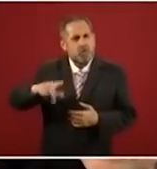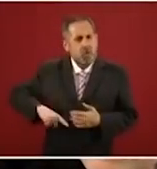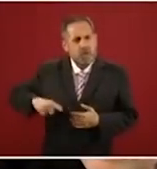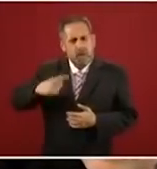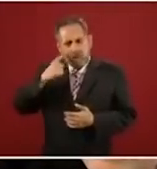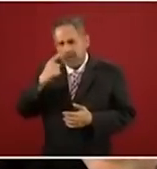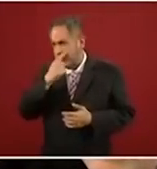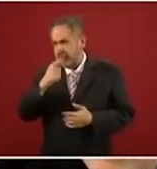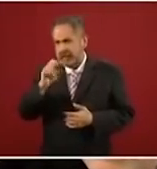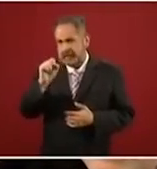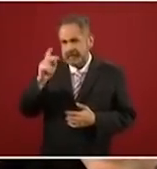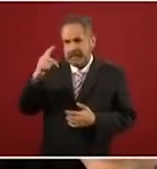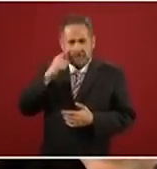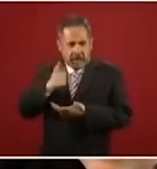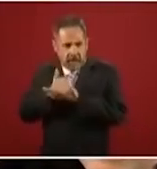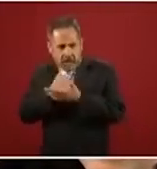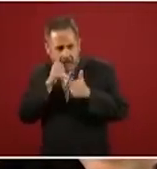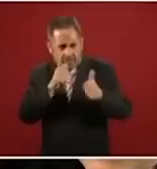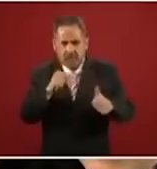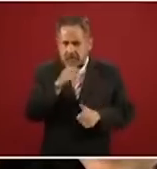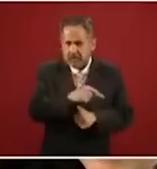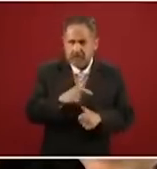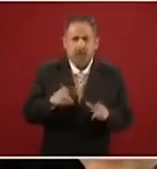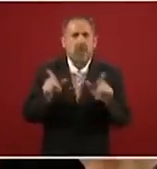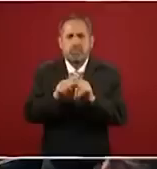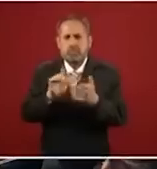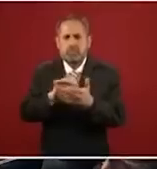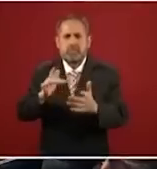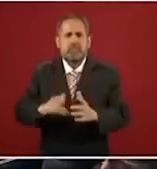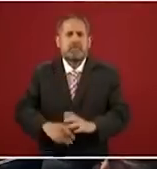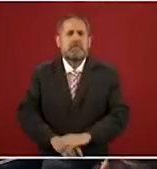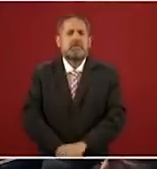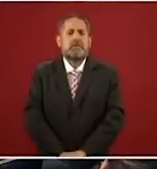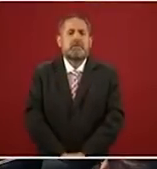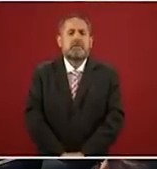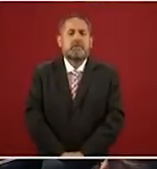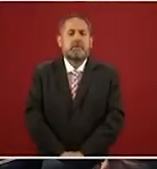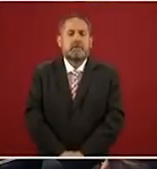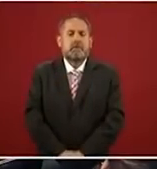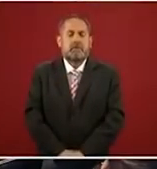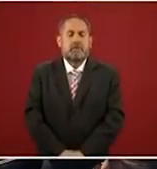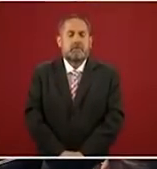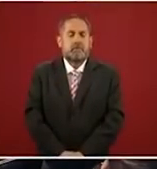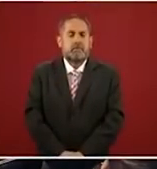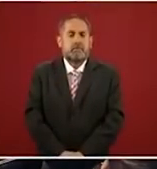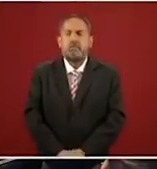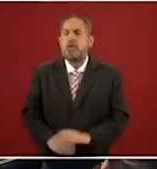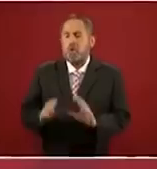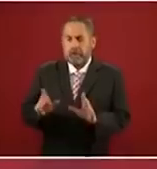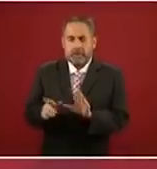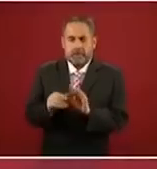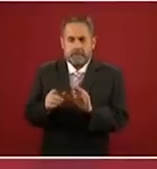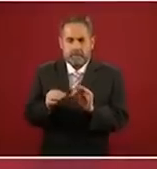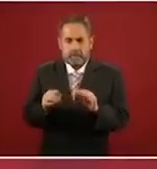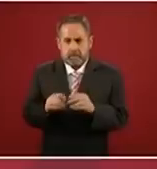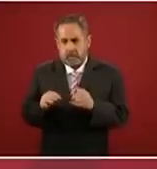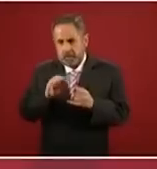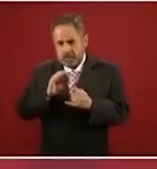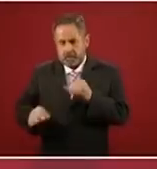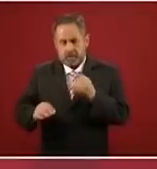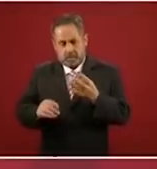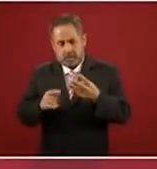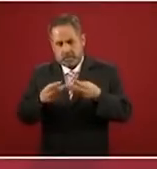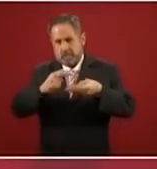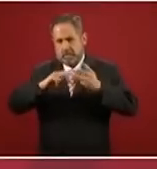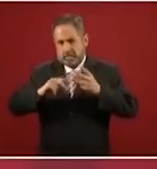y de la sep para atender estas problemáticas gracias bueno empezamos con el final de tu